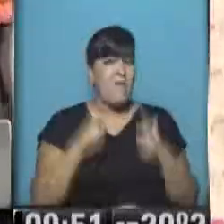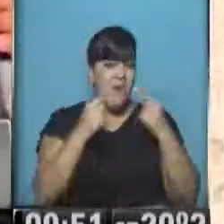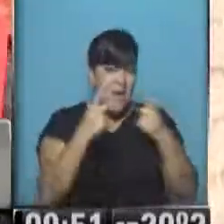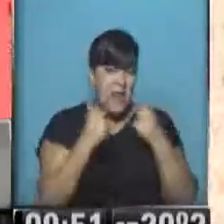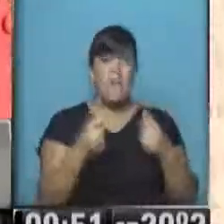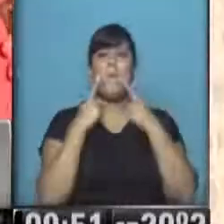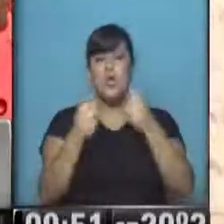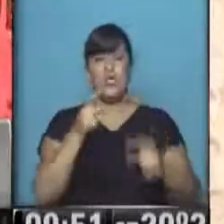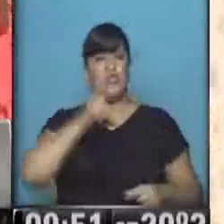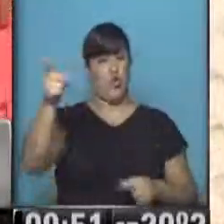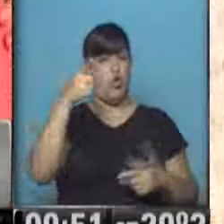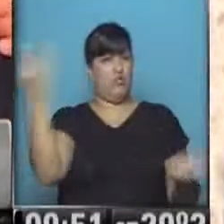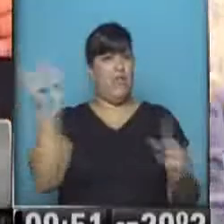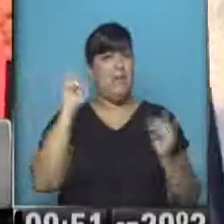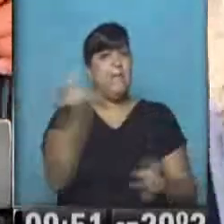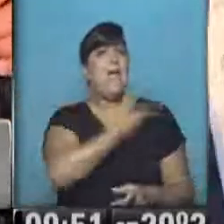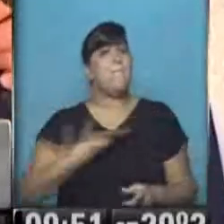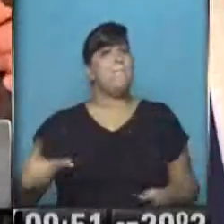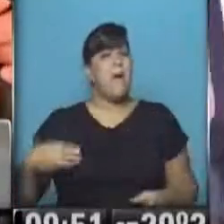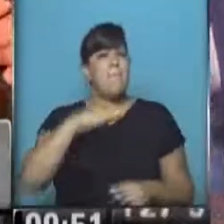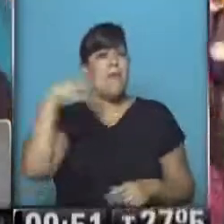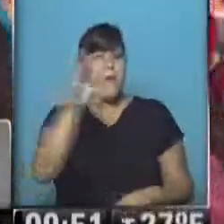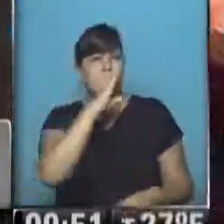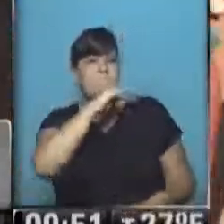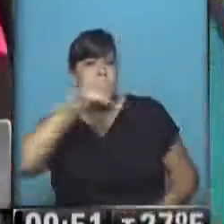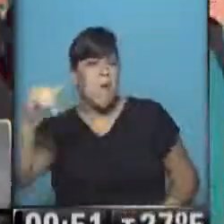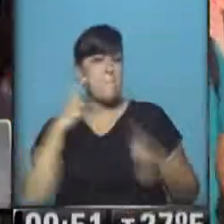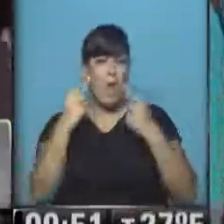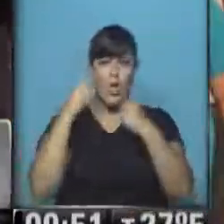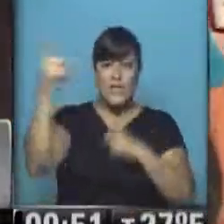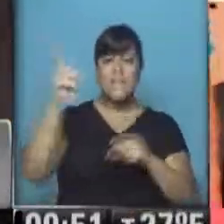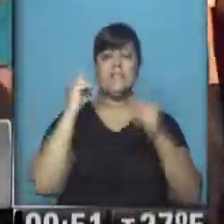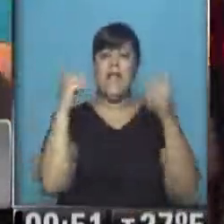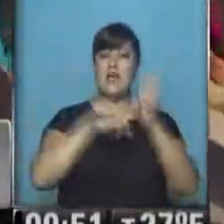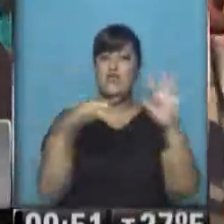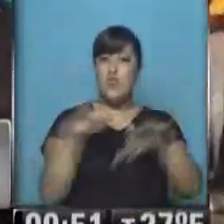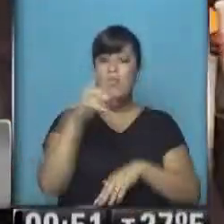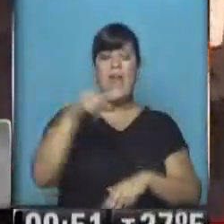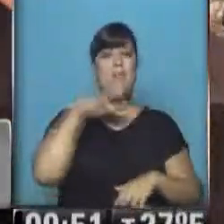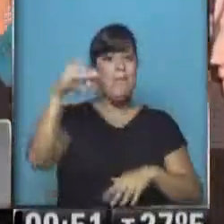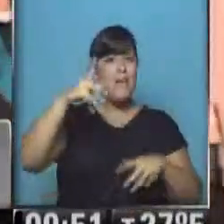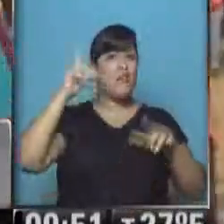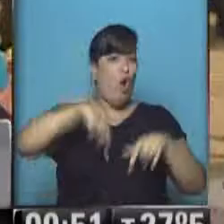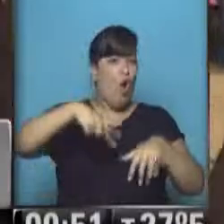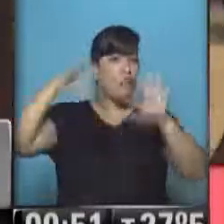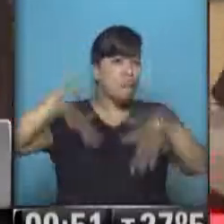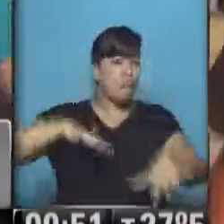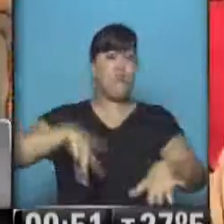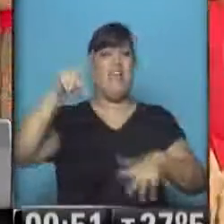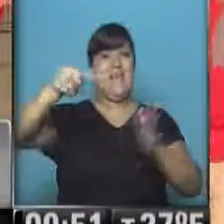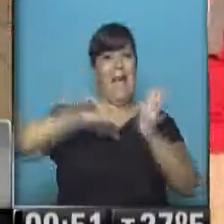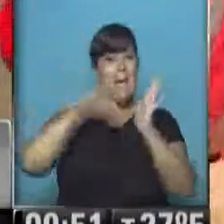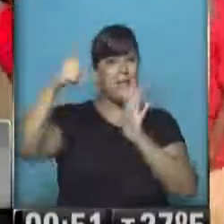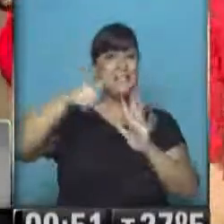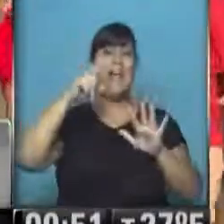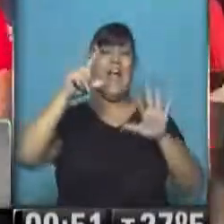protestar contra el silencio además de las autoridades mexicanas varias calles de la ciudad de mexico se van a llenar hoy en el df a partir de